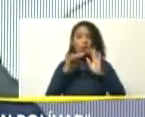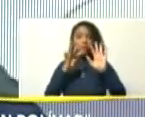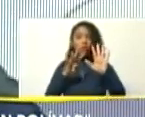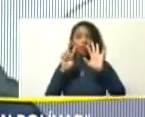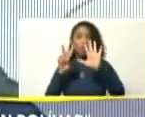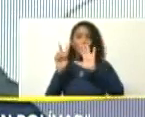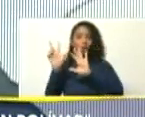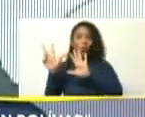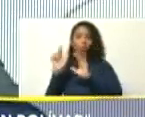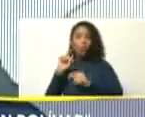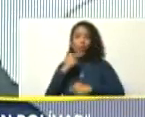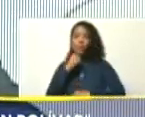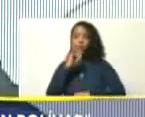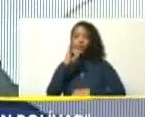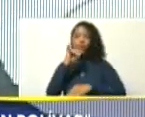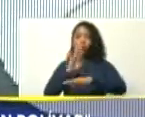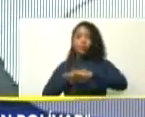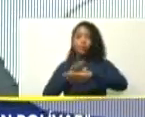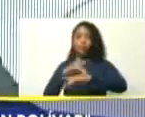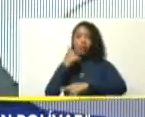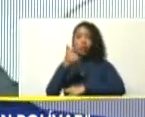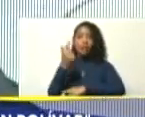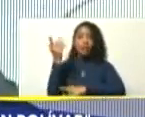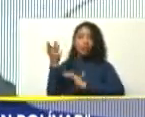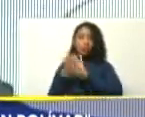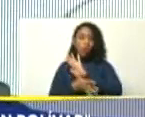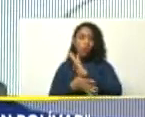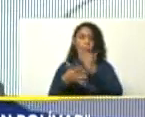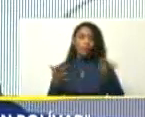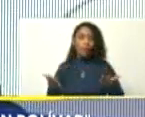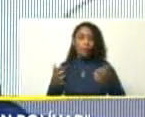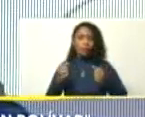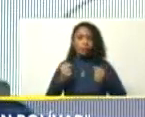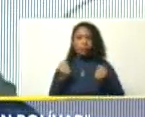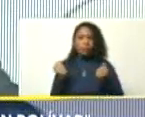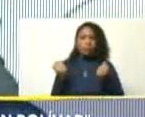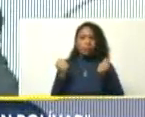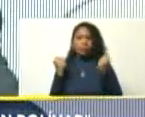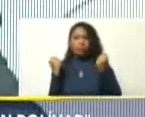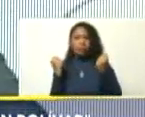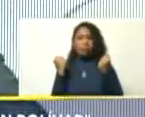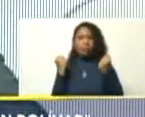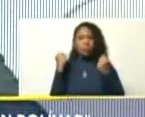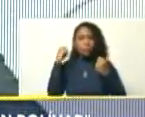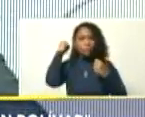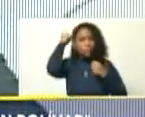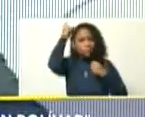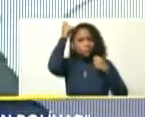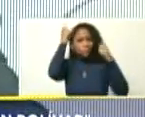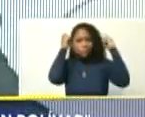voz transida de tensiones e interrogantes,